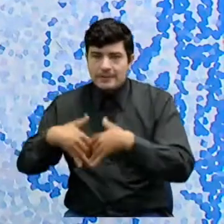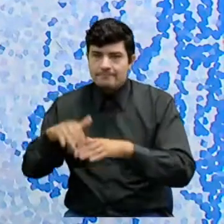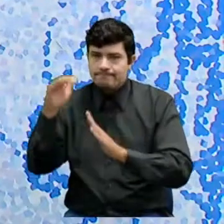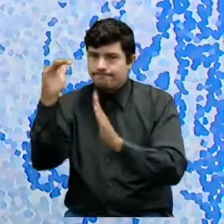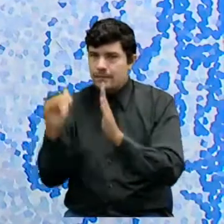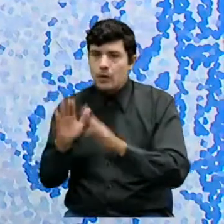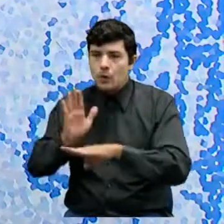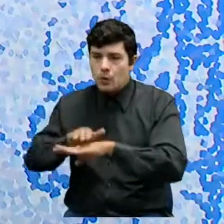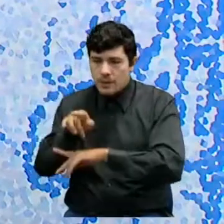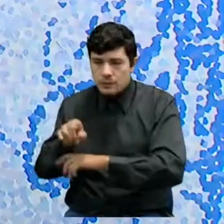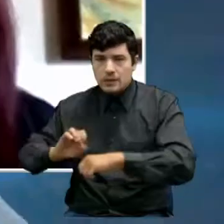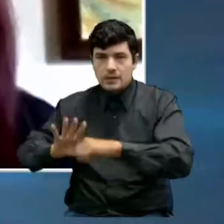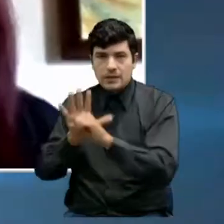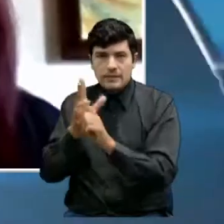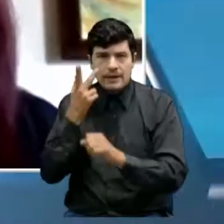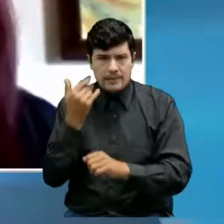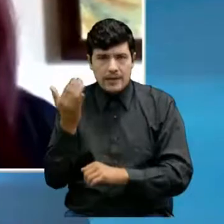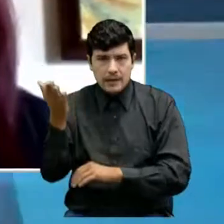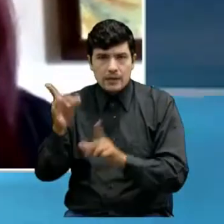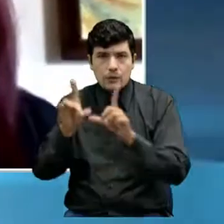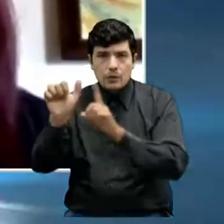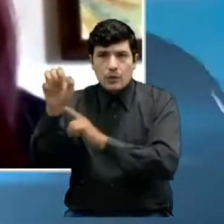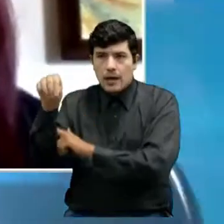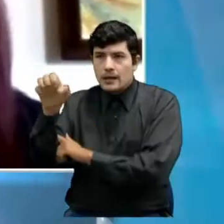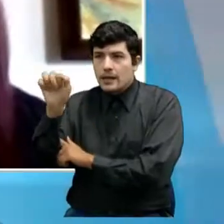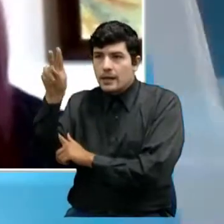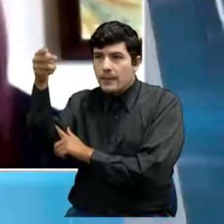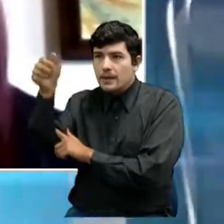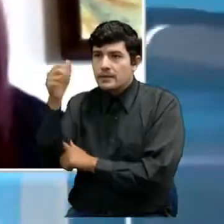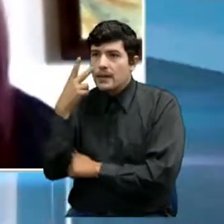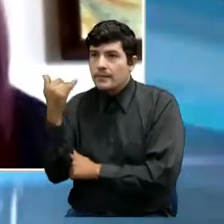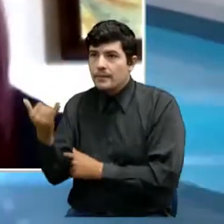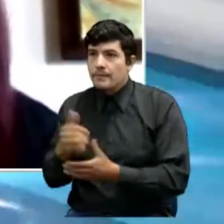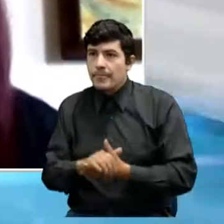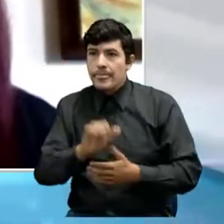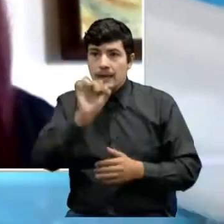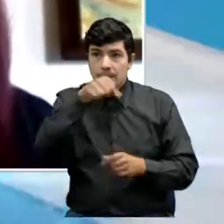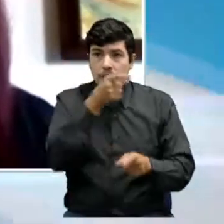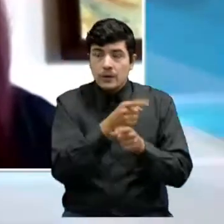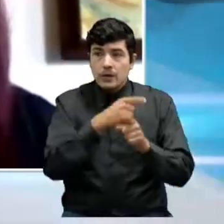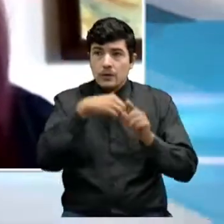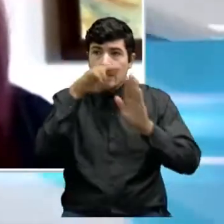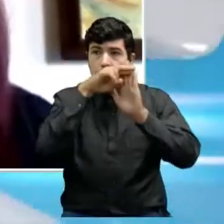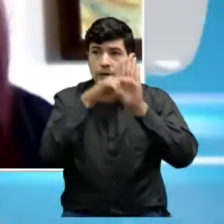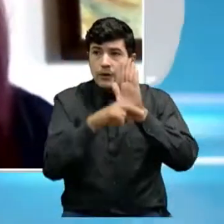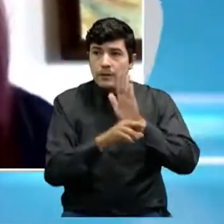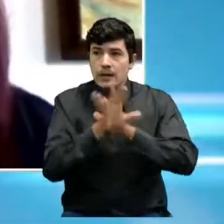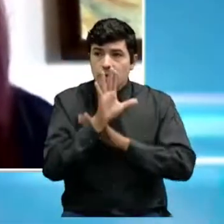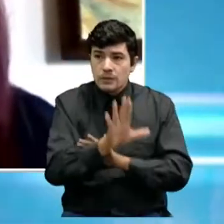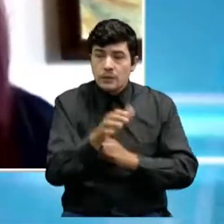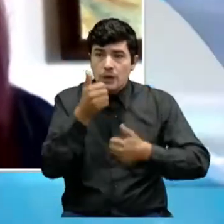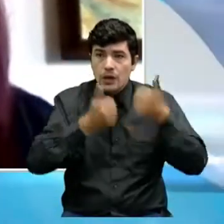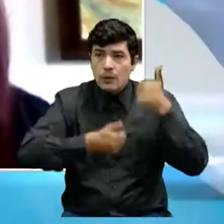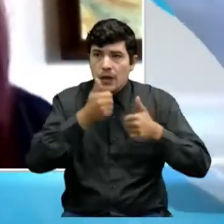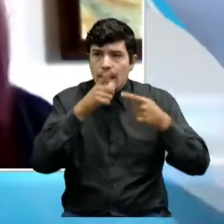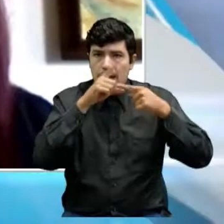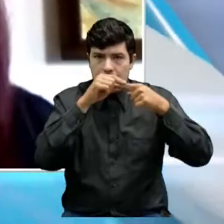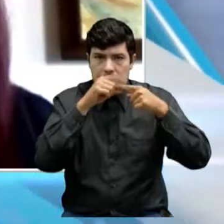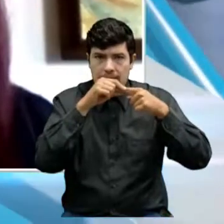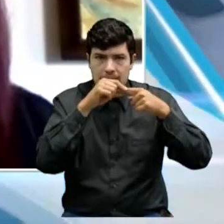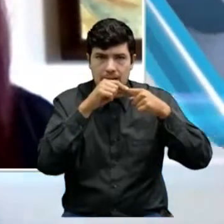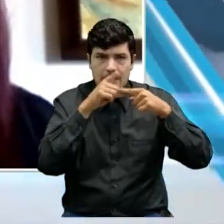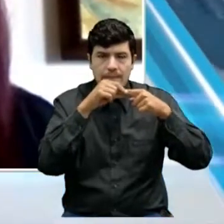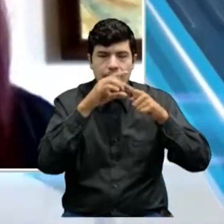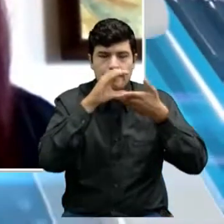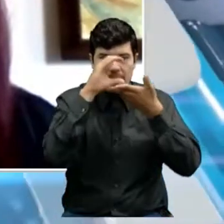a la pandemia. Doctora Marta. No, la reglamentación está dada solamente para la prima de la mitad del